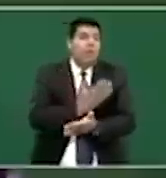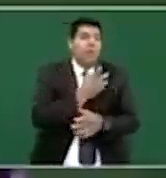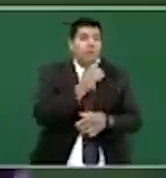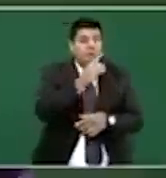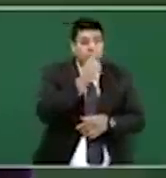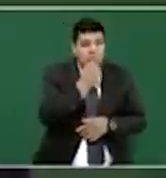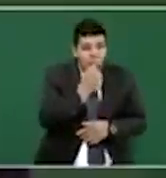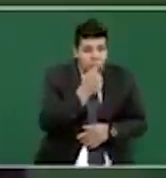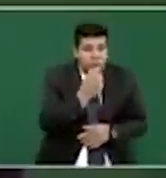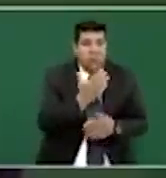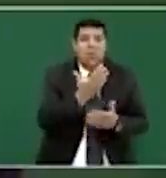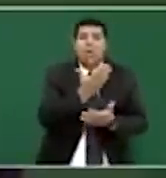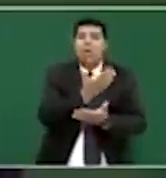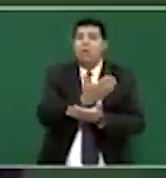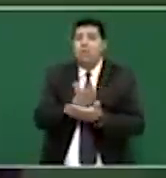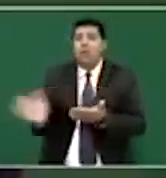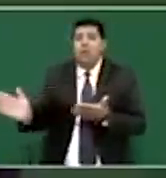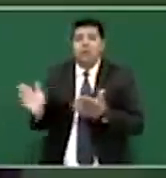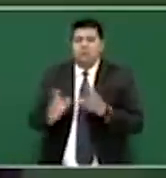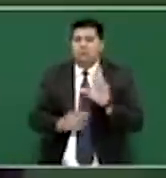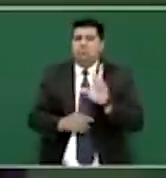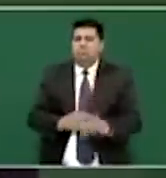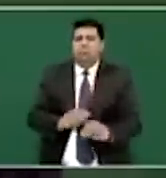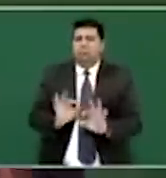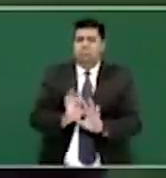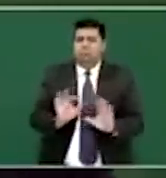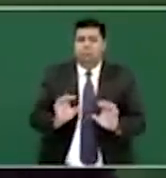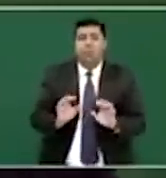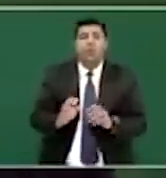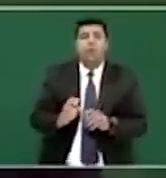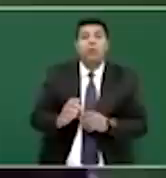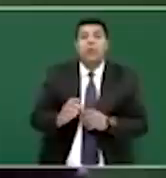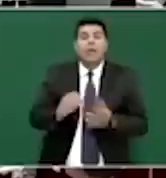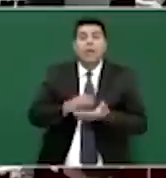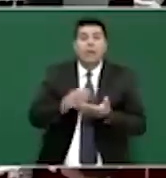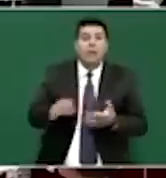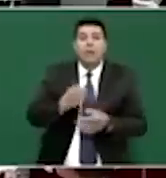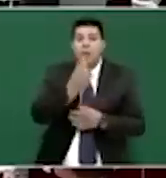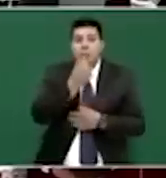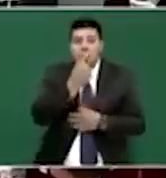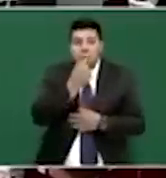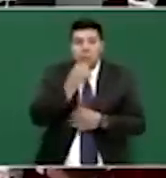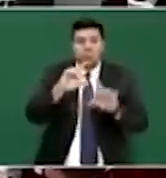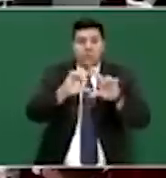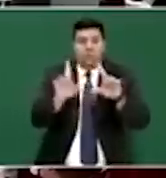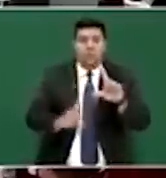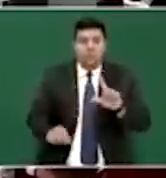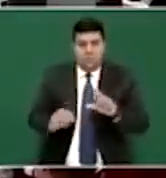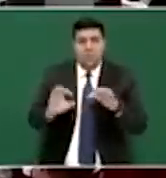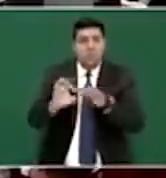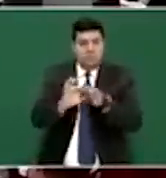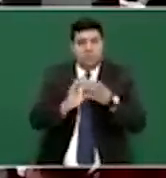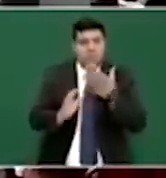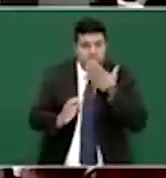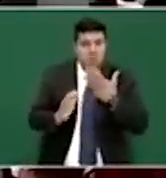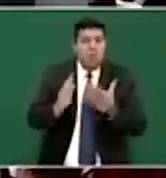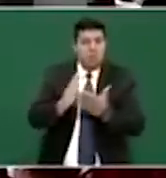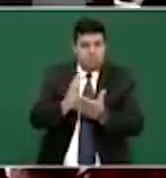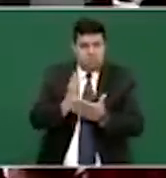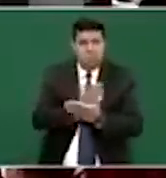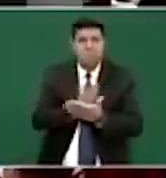la Secretaría de la Defensa, la Policía Federal, las policías